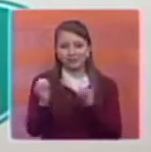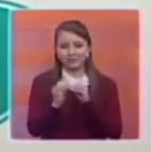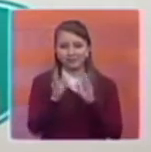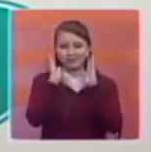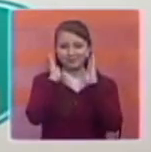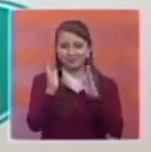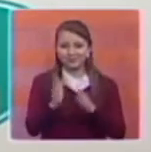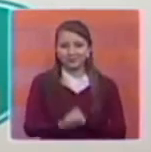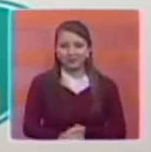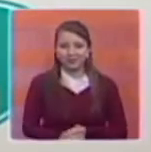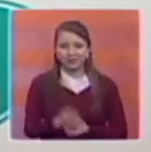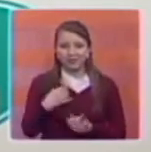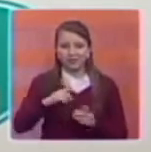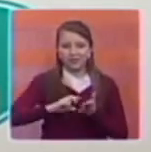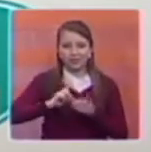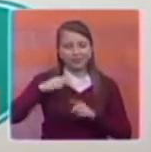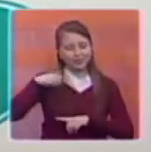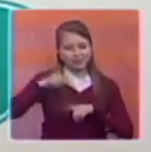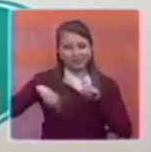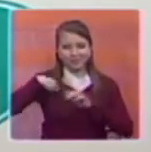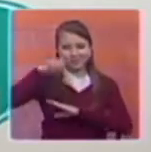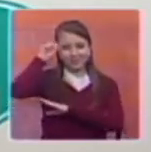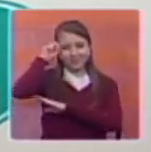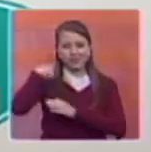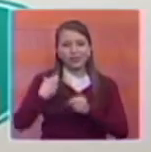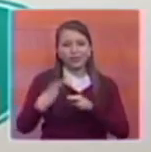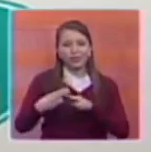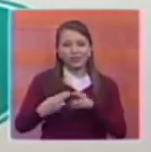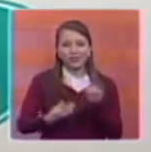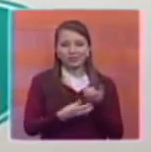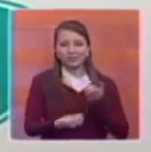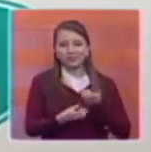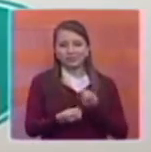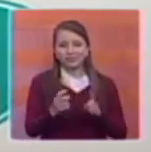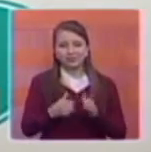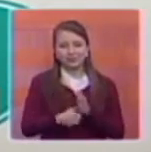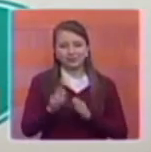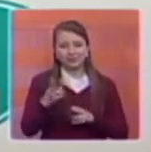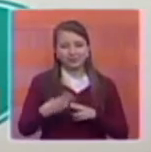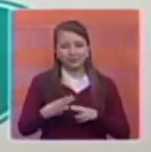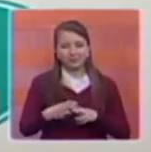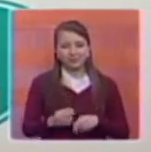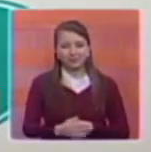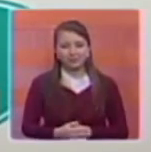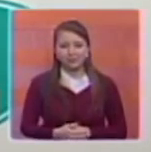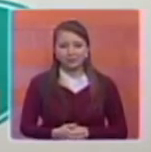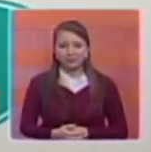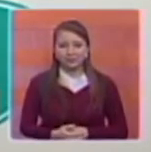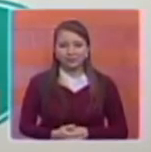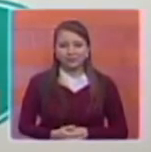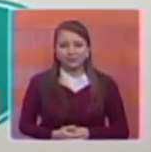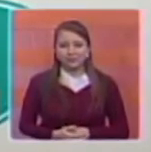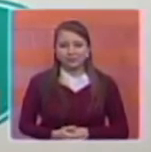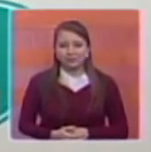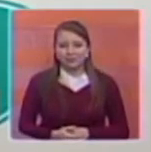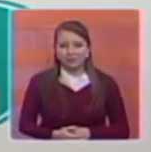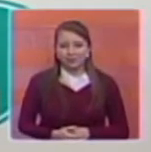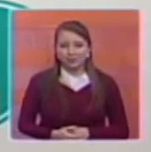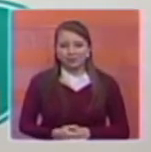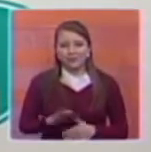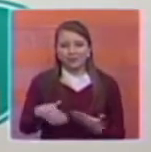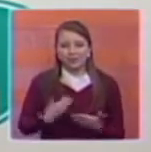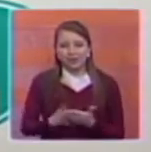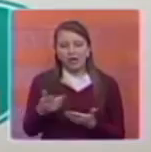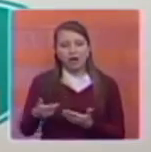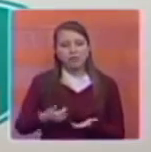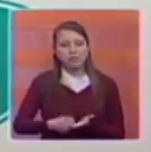No le vamos a parar bola. No me acuerdo cómo se llama el choclo, sí me acuerdo que le dicen elote. Aquí voy a poner yo mi mote en el caldo